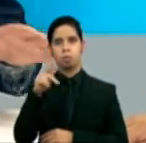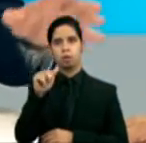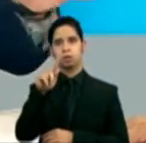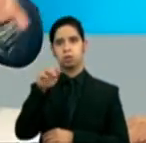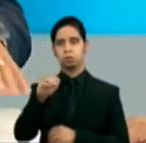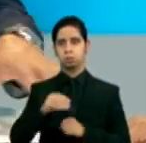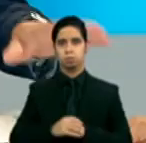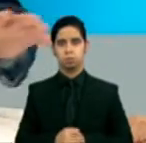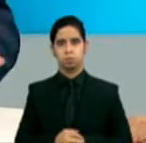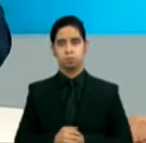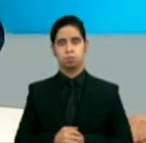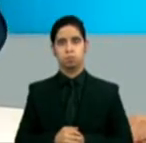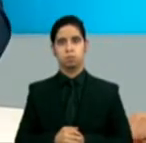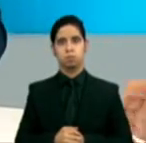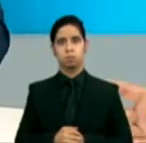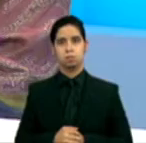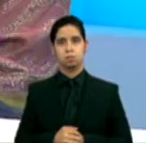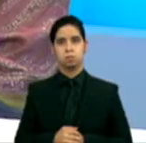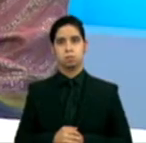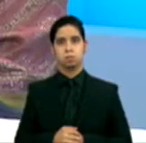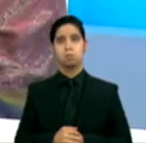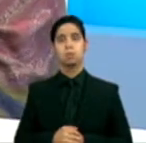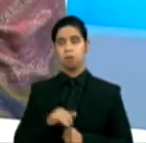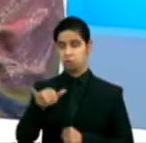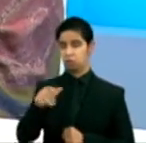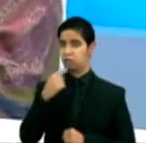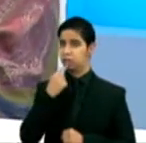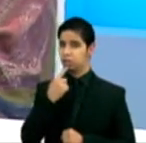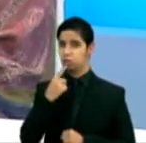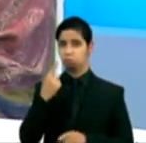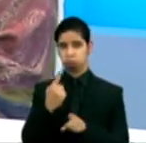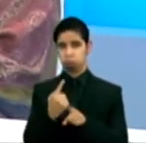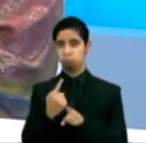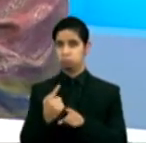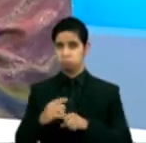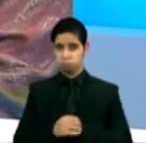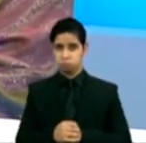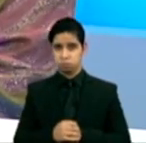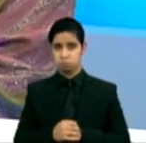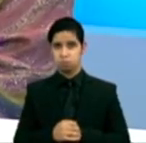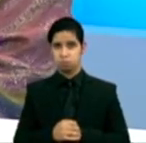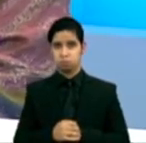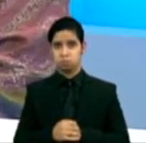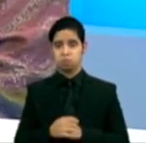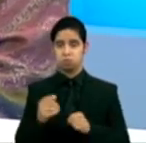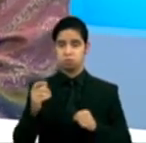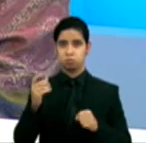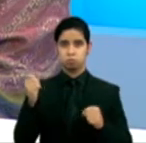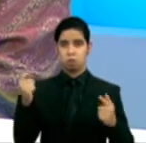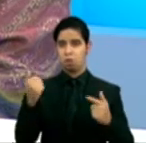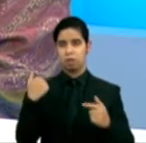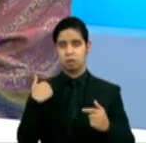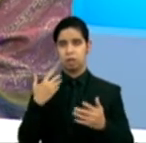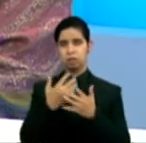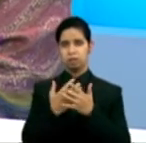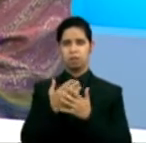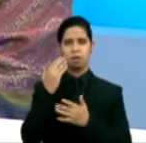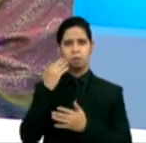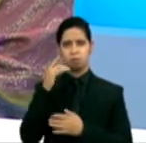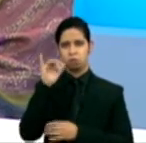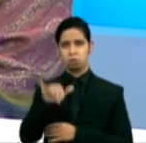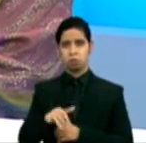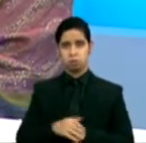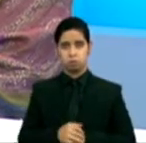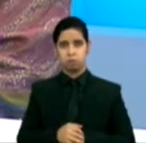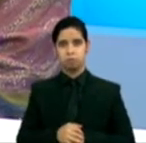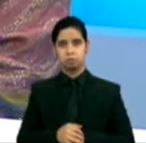también su partido lo ha llevado a la decisión que tomó hoy. Eso es lo que ha planteado y es cierto. Yo creo que todos los que estamos siguiendo las noticias tenemos conocimiento de lo mismo. Y yo creo que